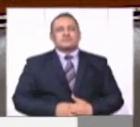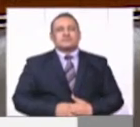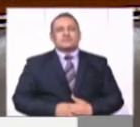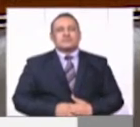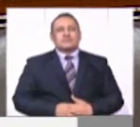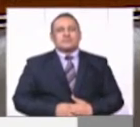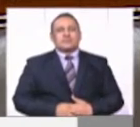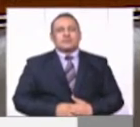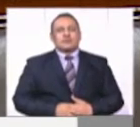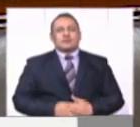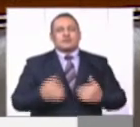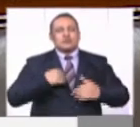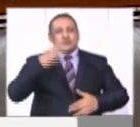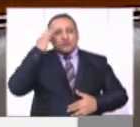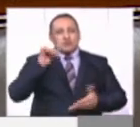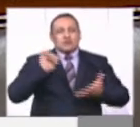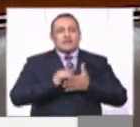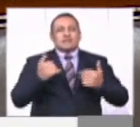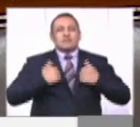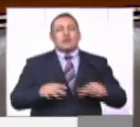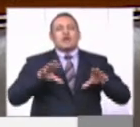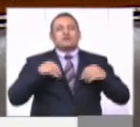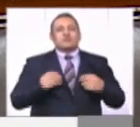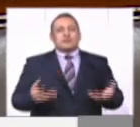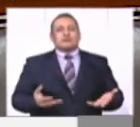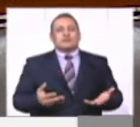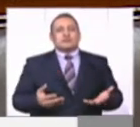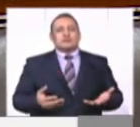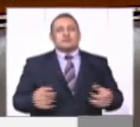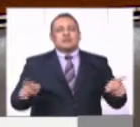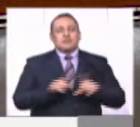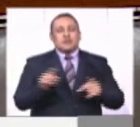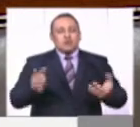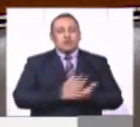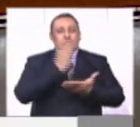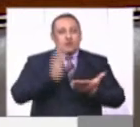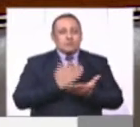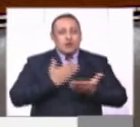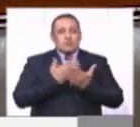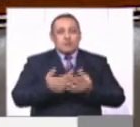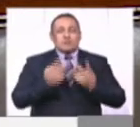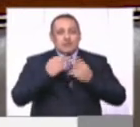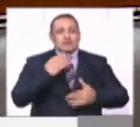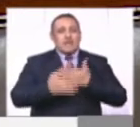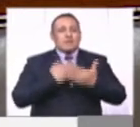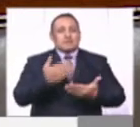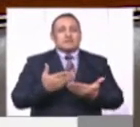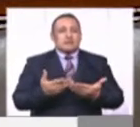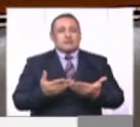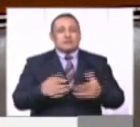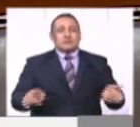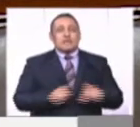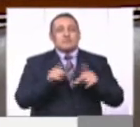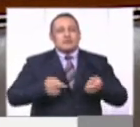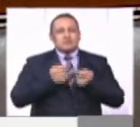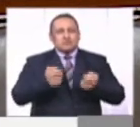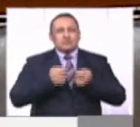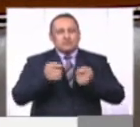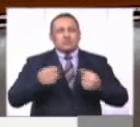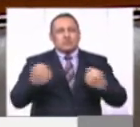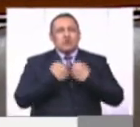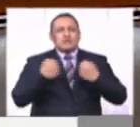momento yo creo que tenemos que asumir la situación los hechos que han pasado la incitación a la